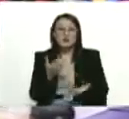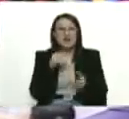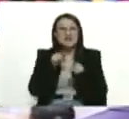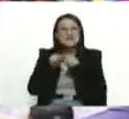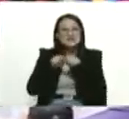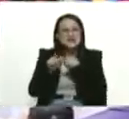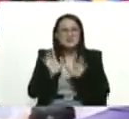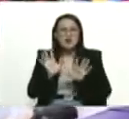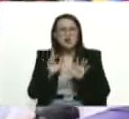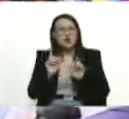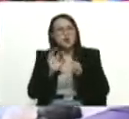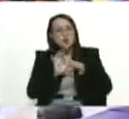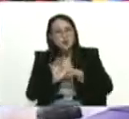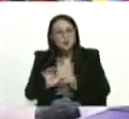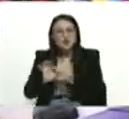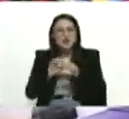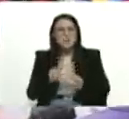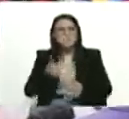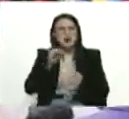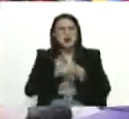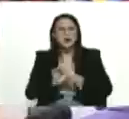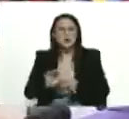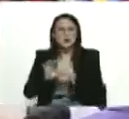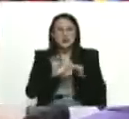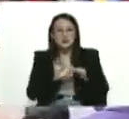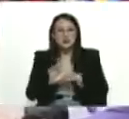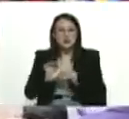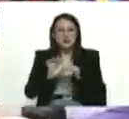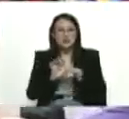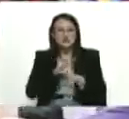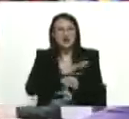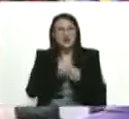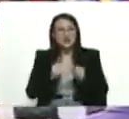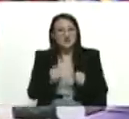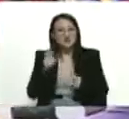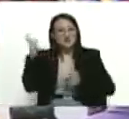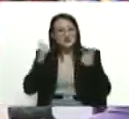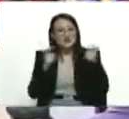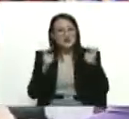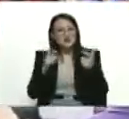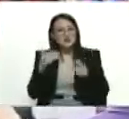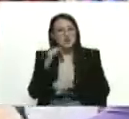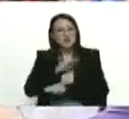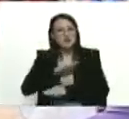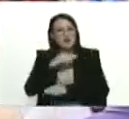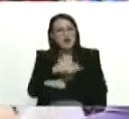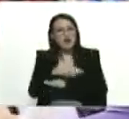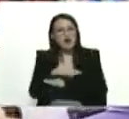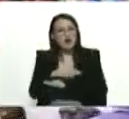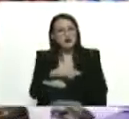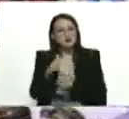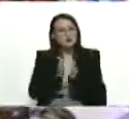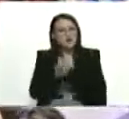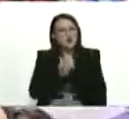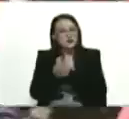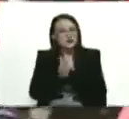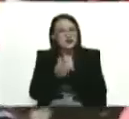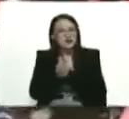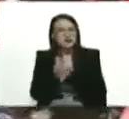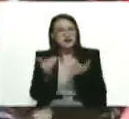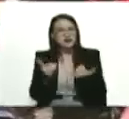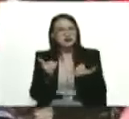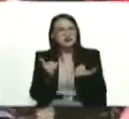hay es unidad, unidad y más unidad. Que las fuerzas del chavismo estén en la calle activadas y motivadas. Aquí